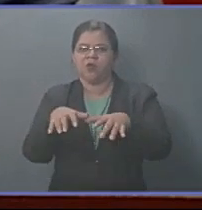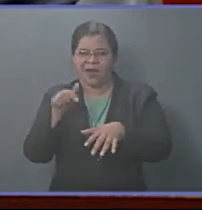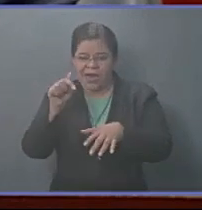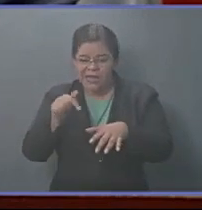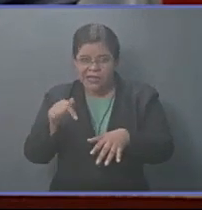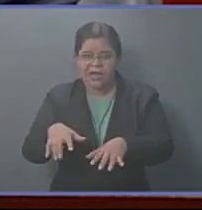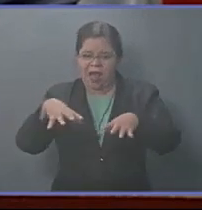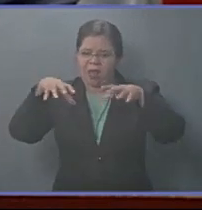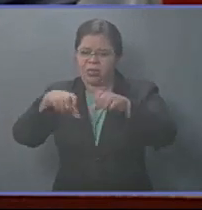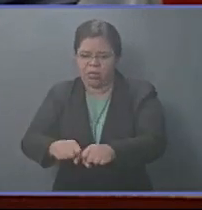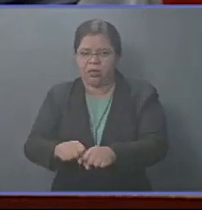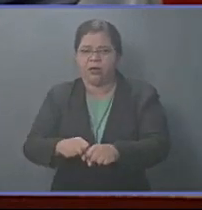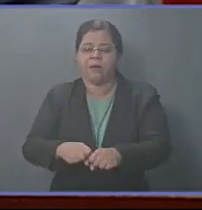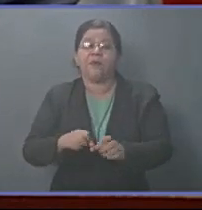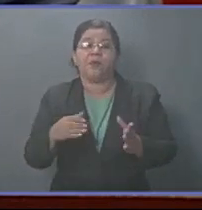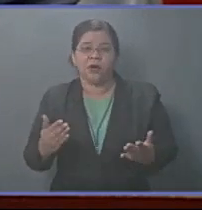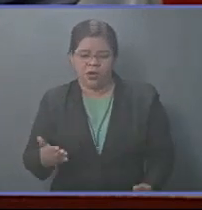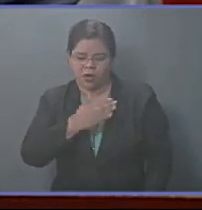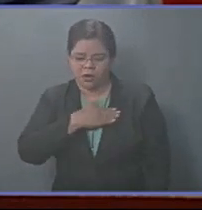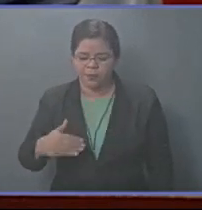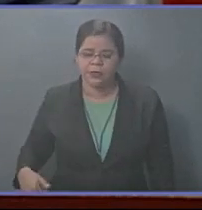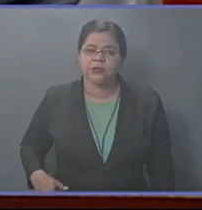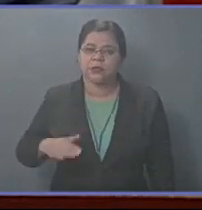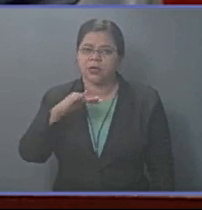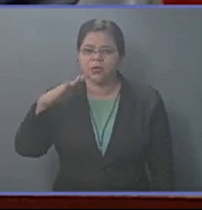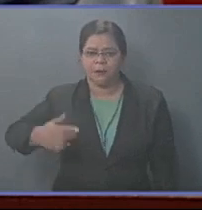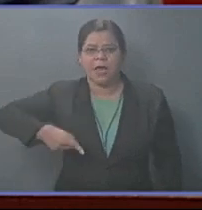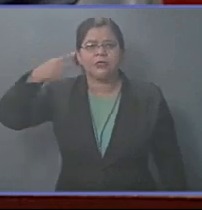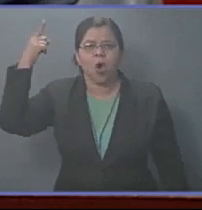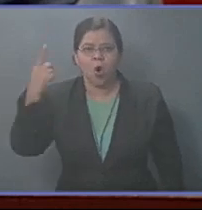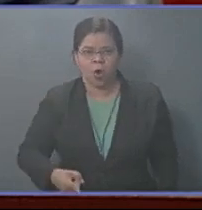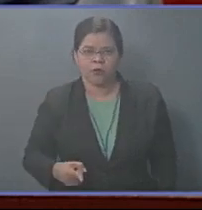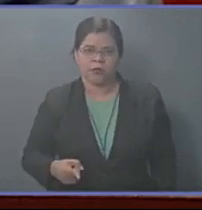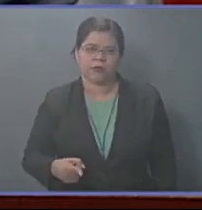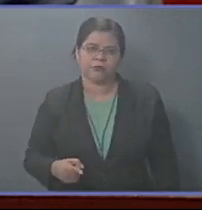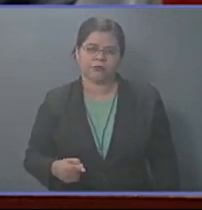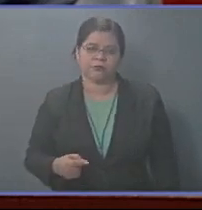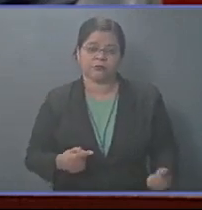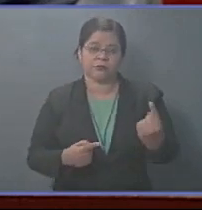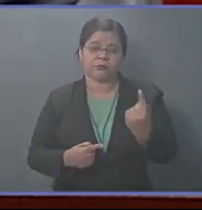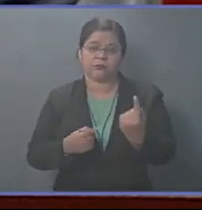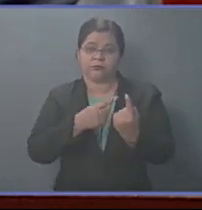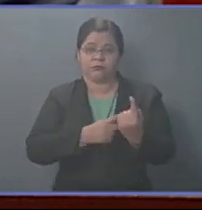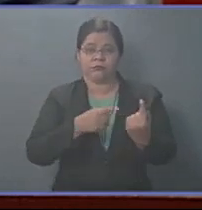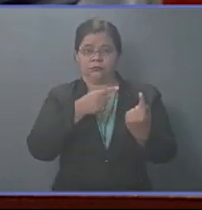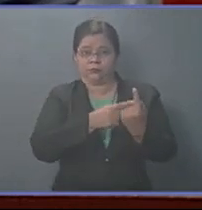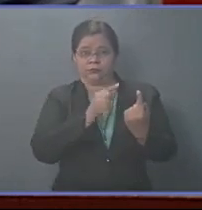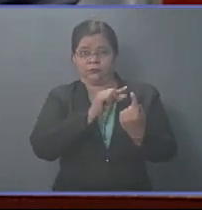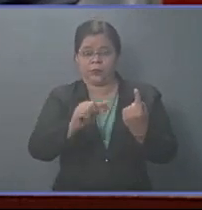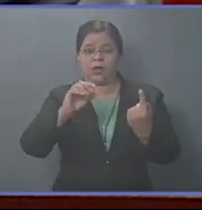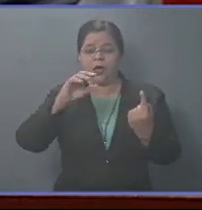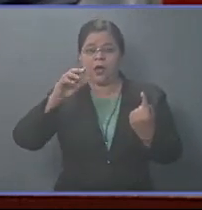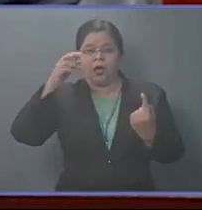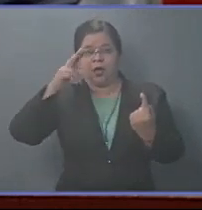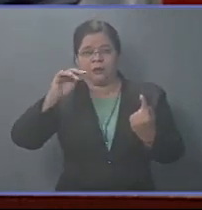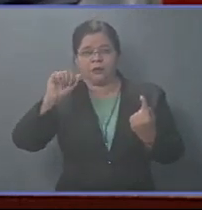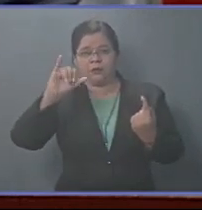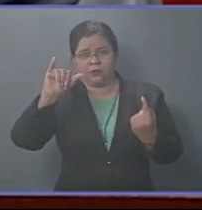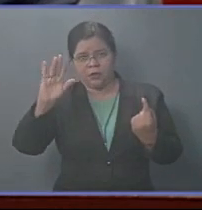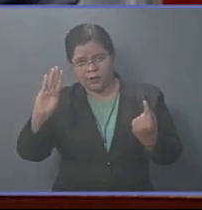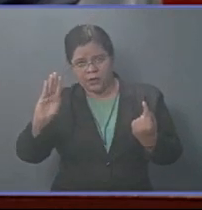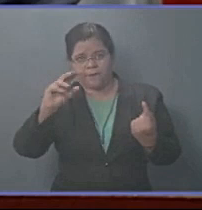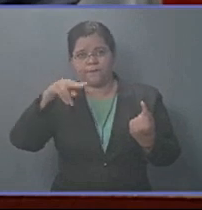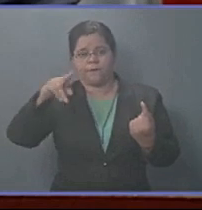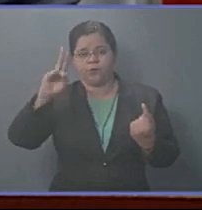por instrucciones del presidente de la república y comandante general de la fuerza armada señor nadie armando bucle